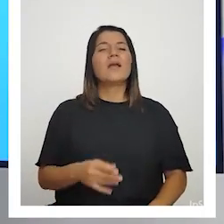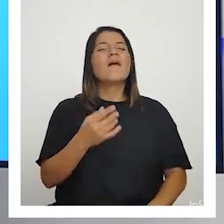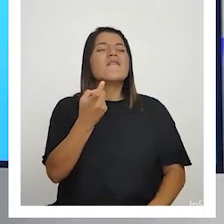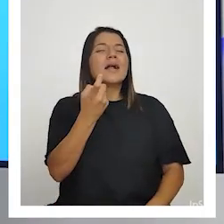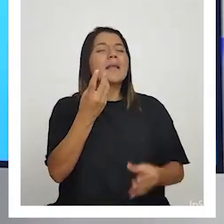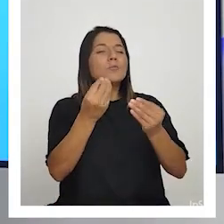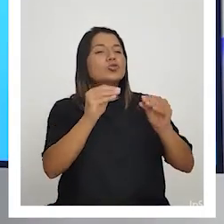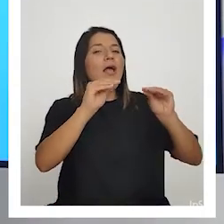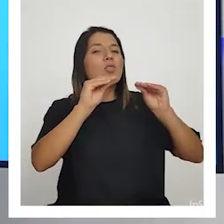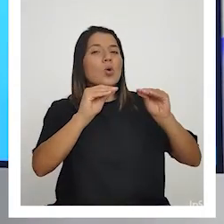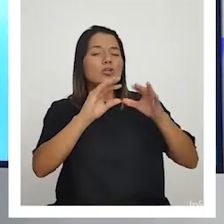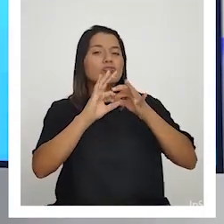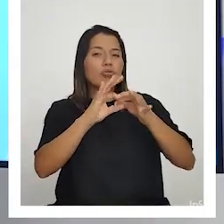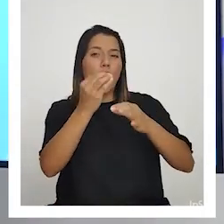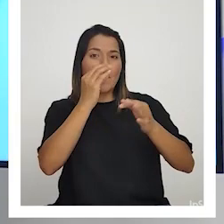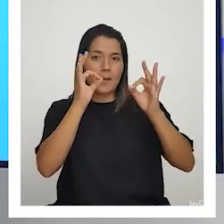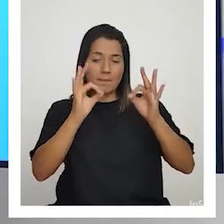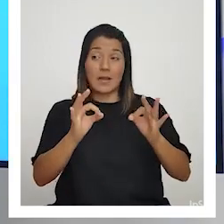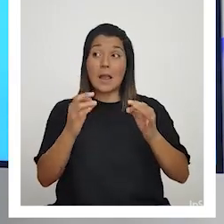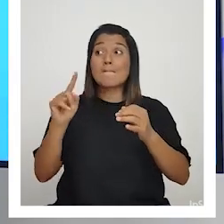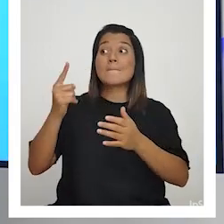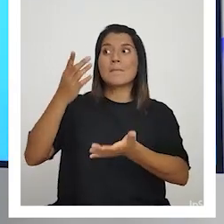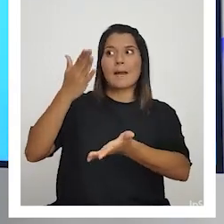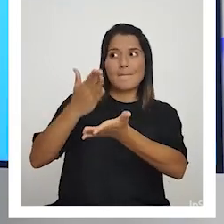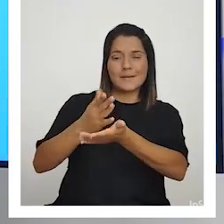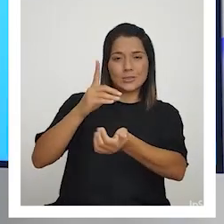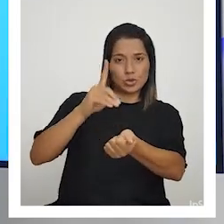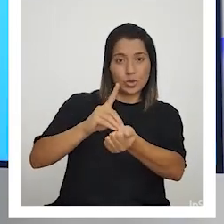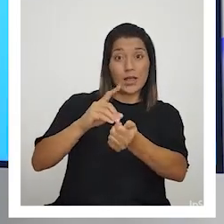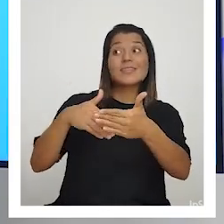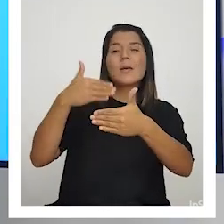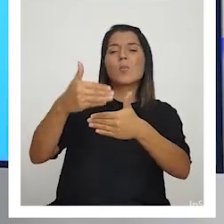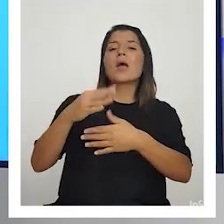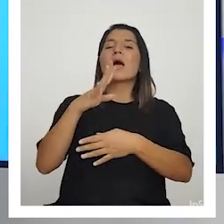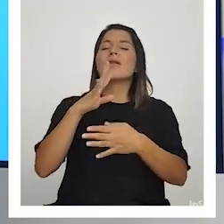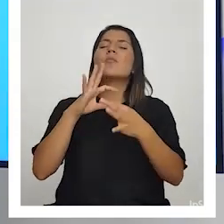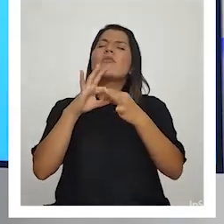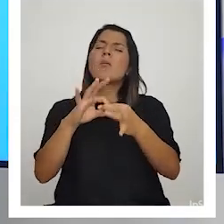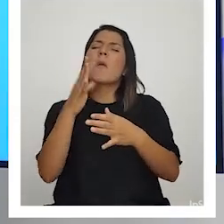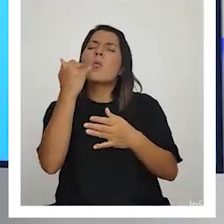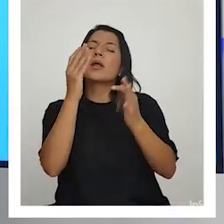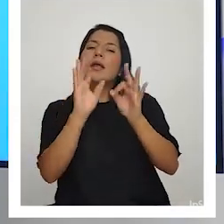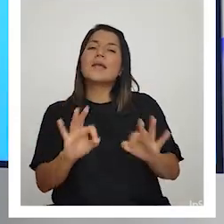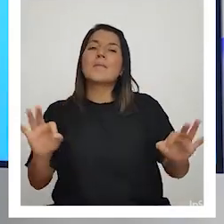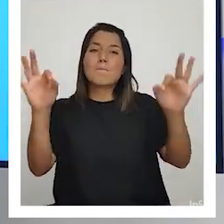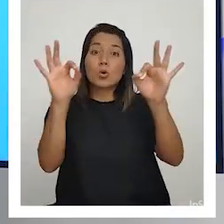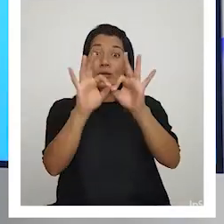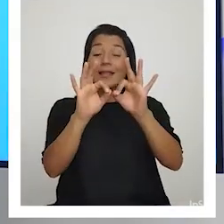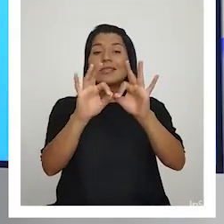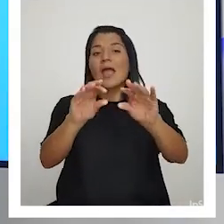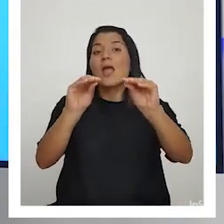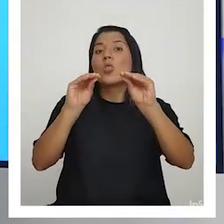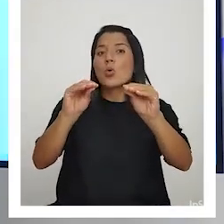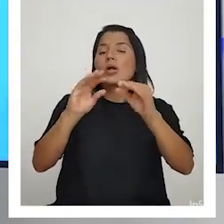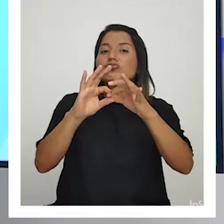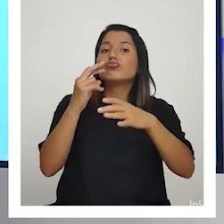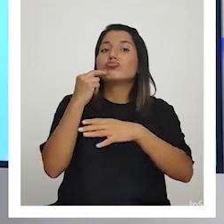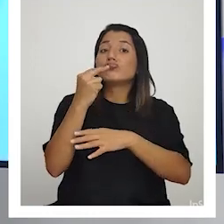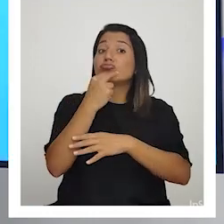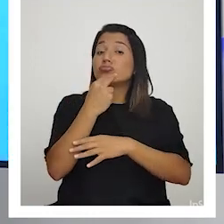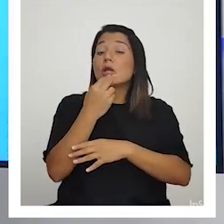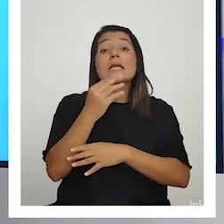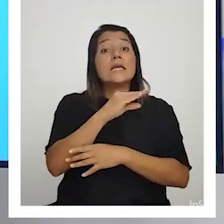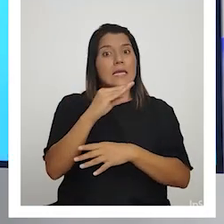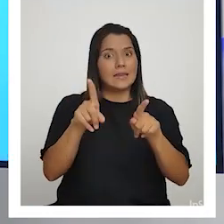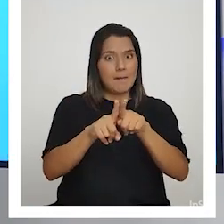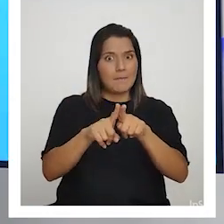hacer nuestra primera pausa, doctora, pero al venir vamos a hablar de la importancia de esa educación nutricional y bueno, también porque los niños